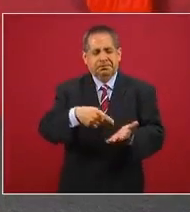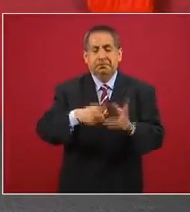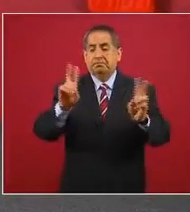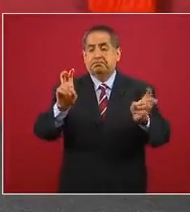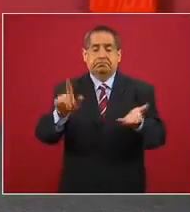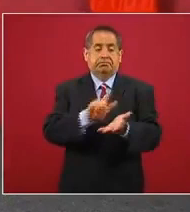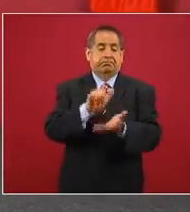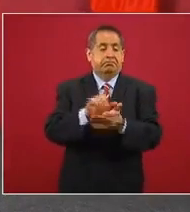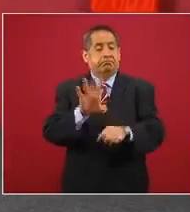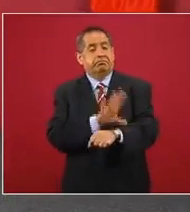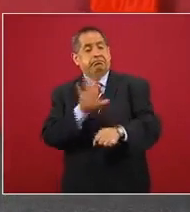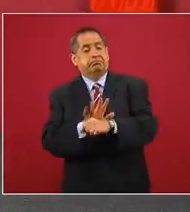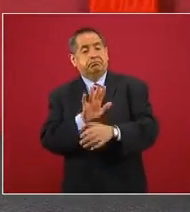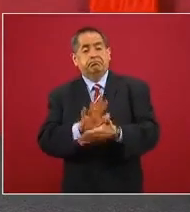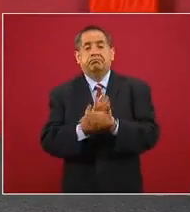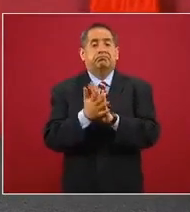reforma energética.